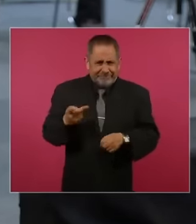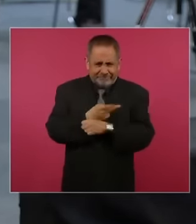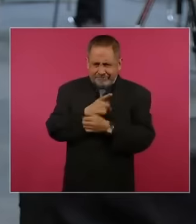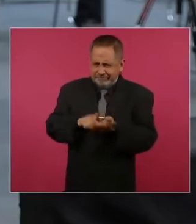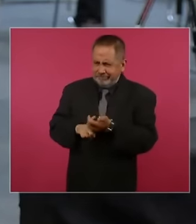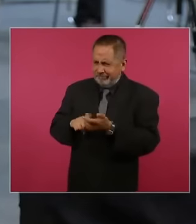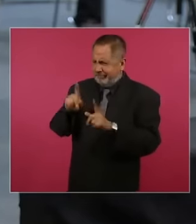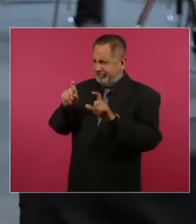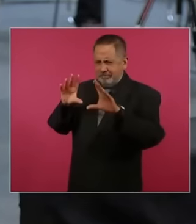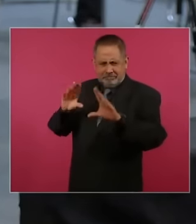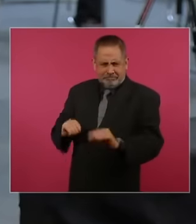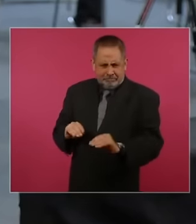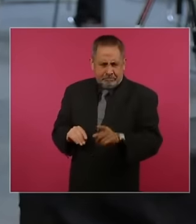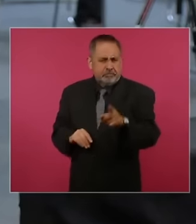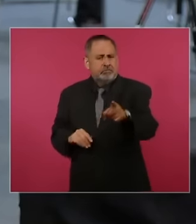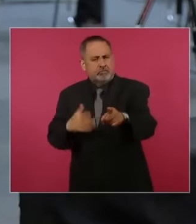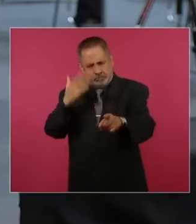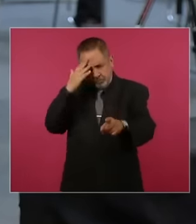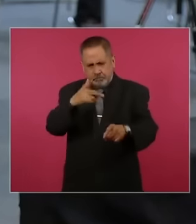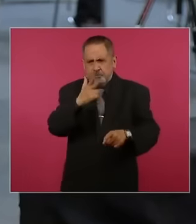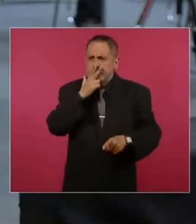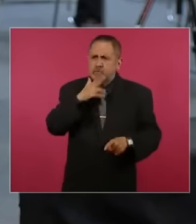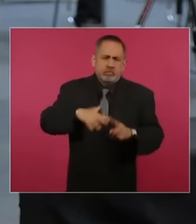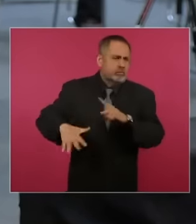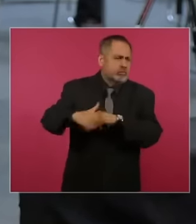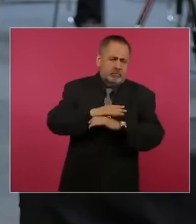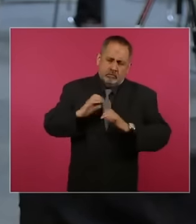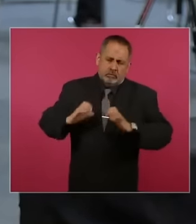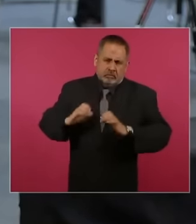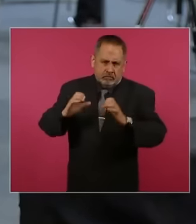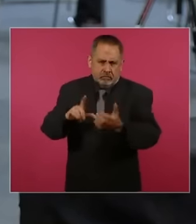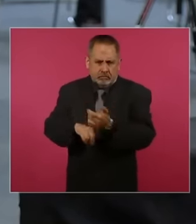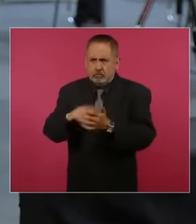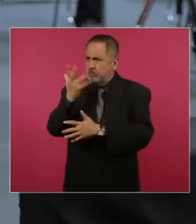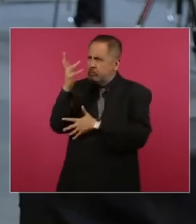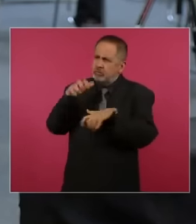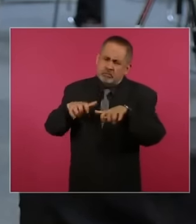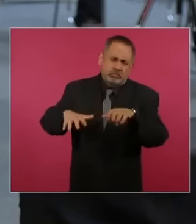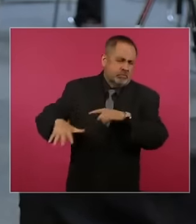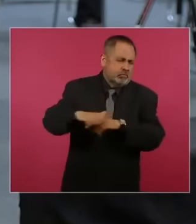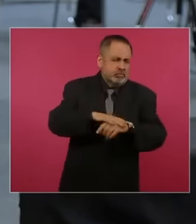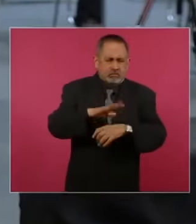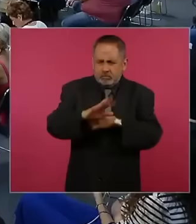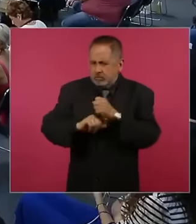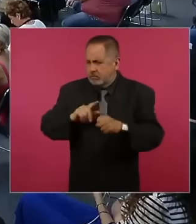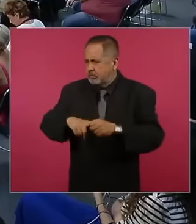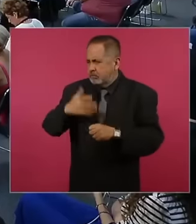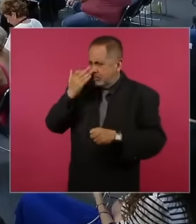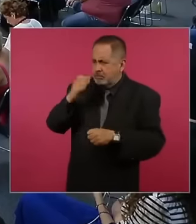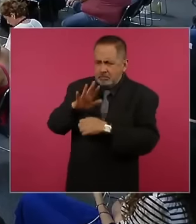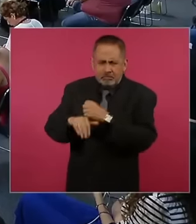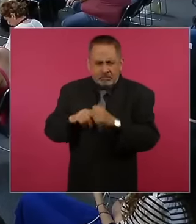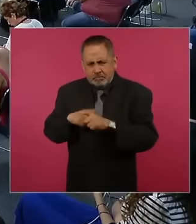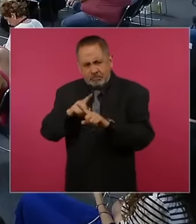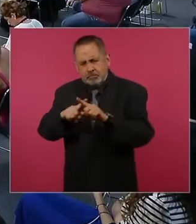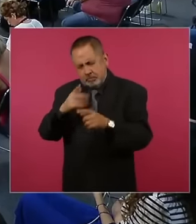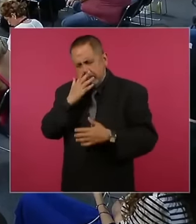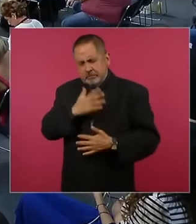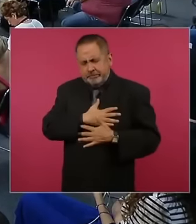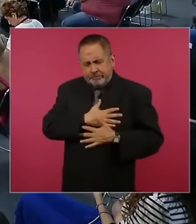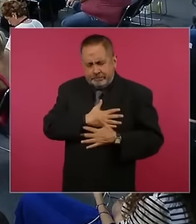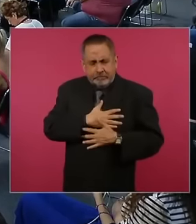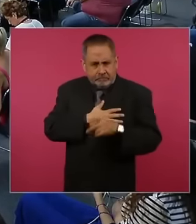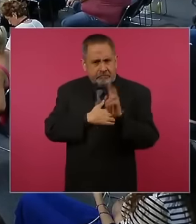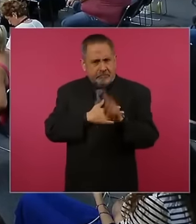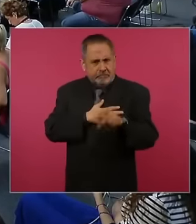sucediendo. Sabemos que usted es amante de la naturaleza, presidente, ama los árboles, la naturaleza, las flores, las plantas, los animales, pero